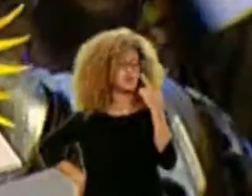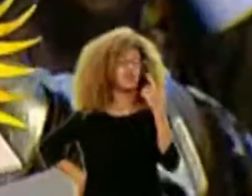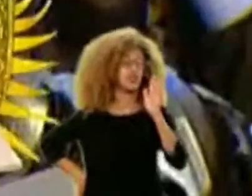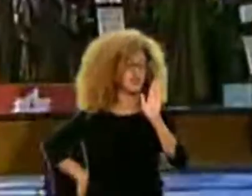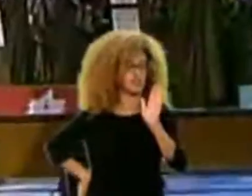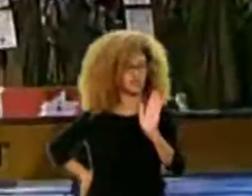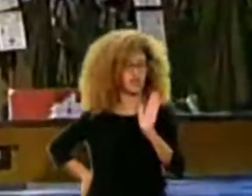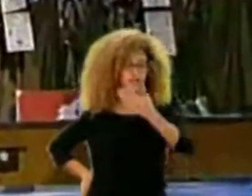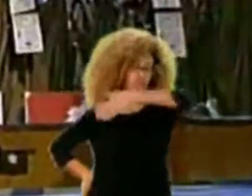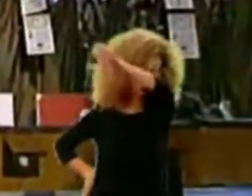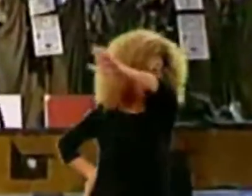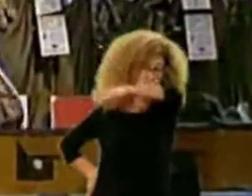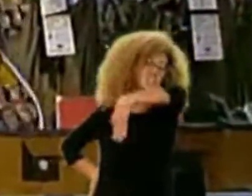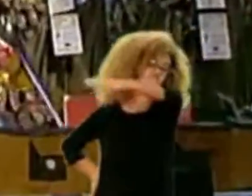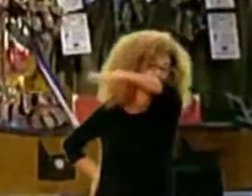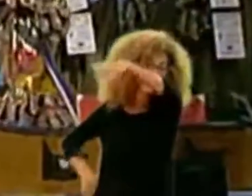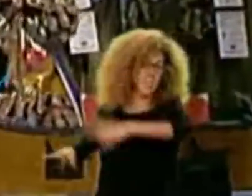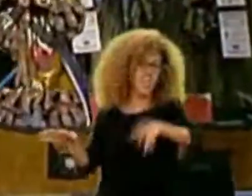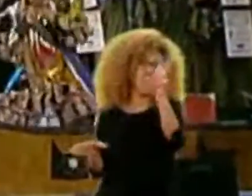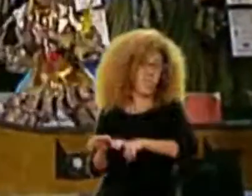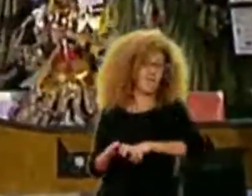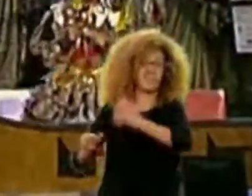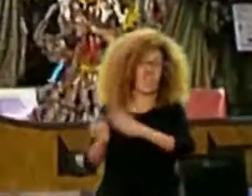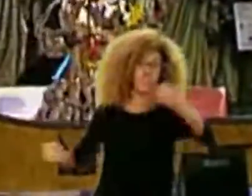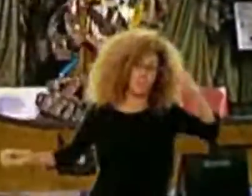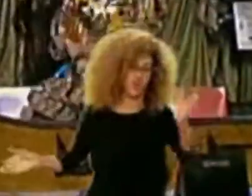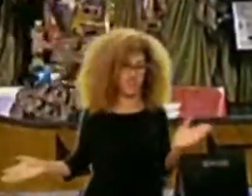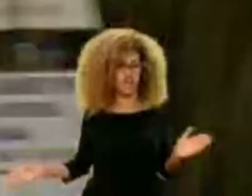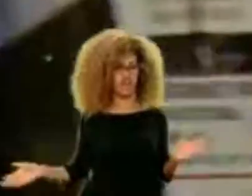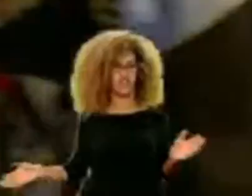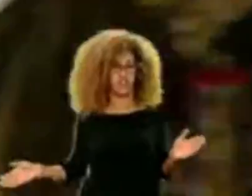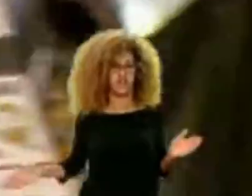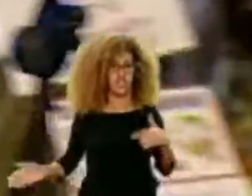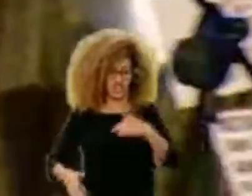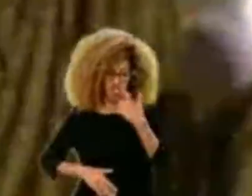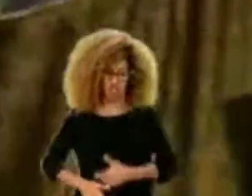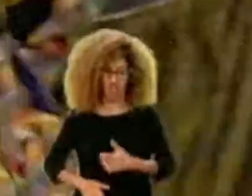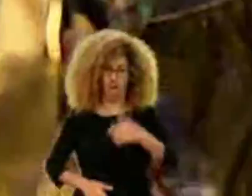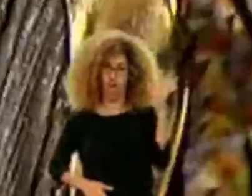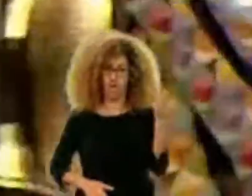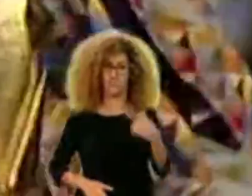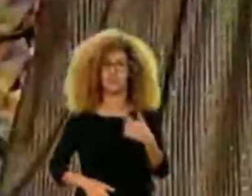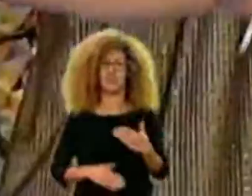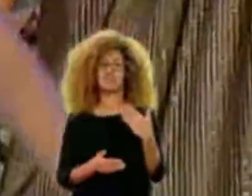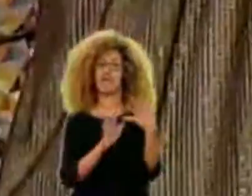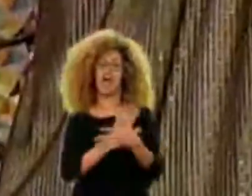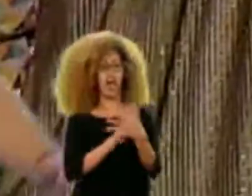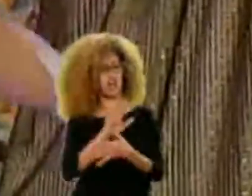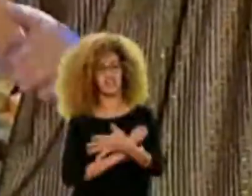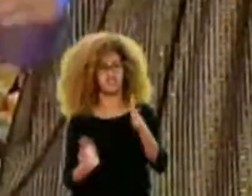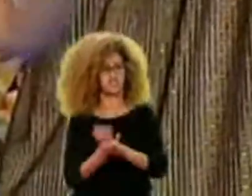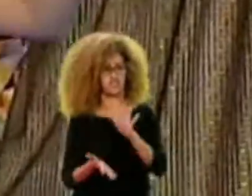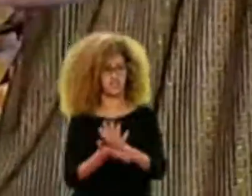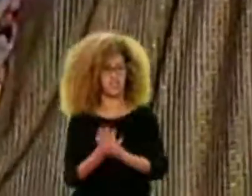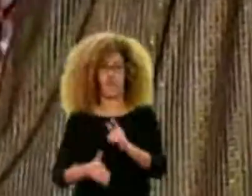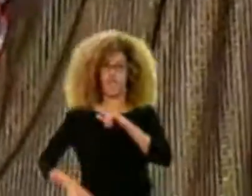mira. Tira para dentro de la yalana esa en la que viniste, muchacho, que te arranco la cabeza. Que está aquí una intentando mantener una conversación tranquilita y él